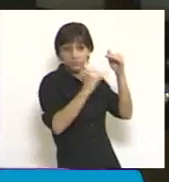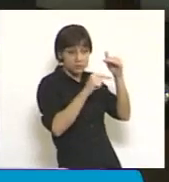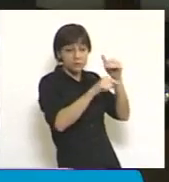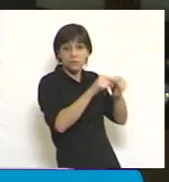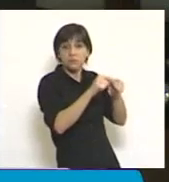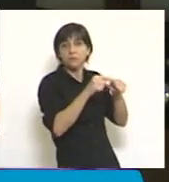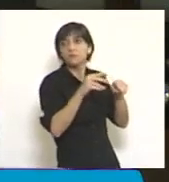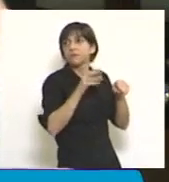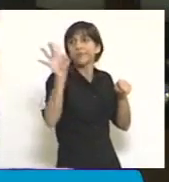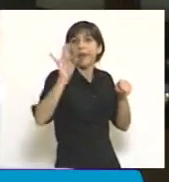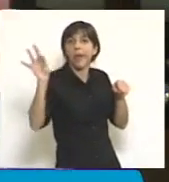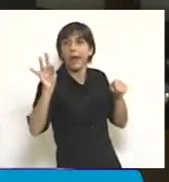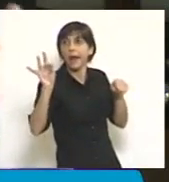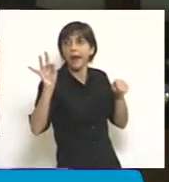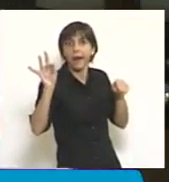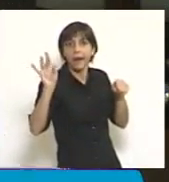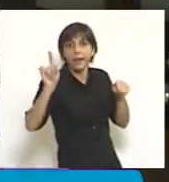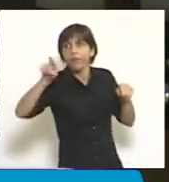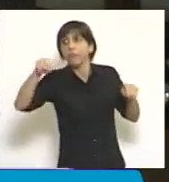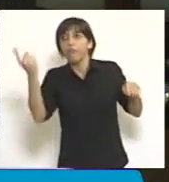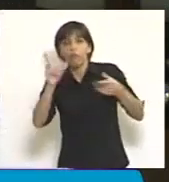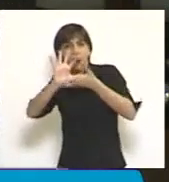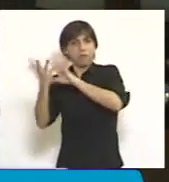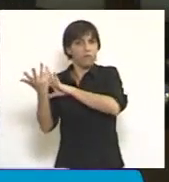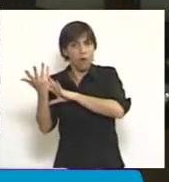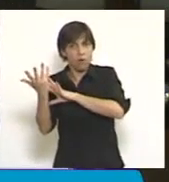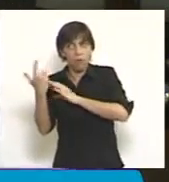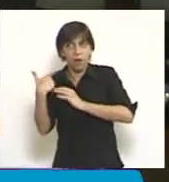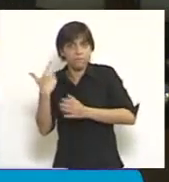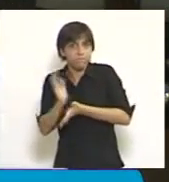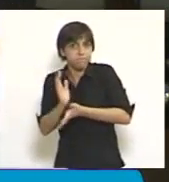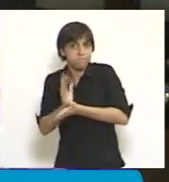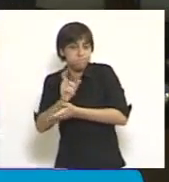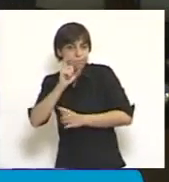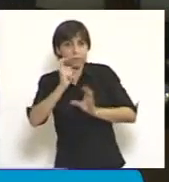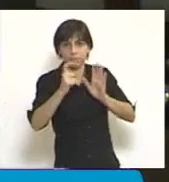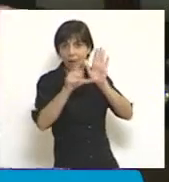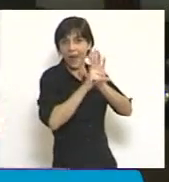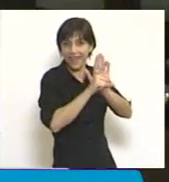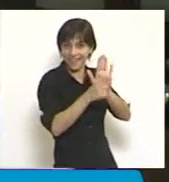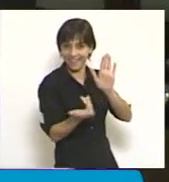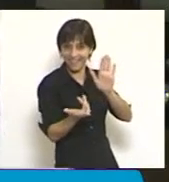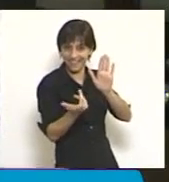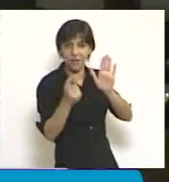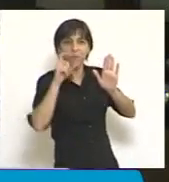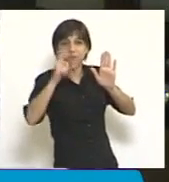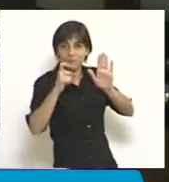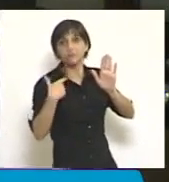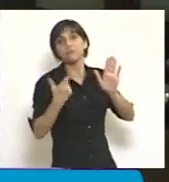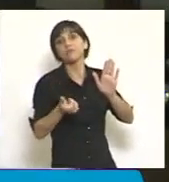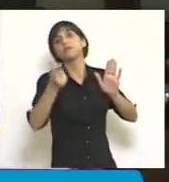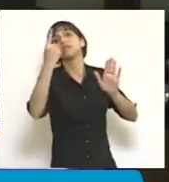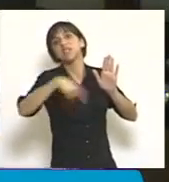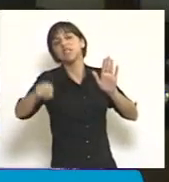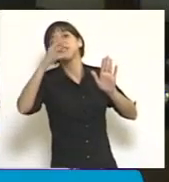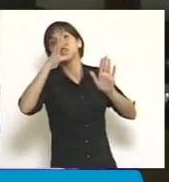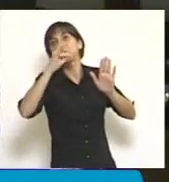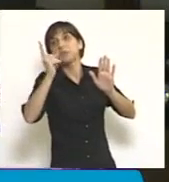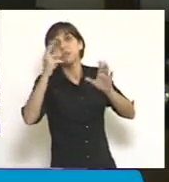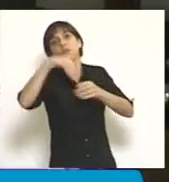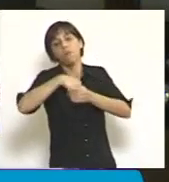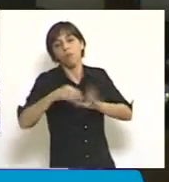jueces mediante concurso público de oposición y antecedentes. De manera tal que en la medida que el Consejo de la